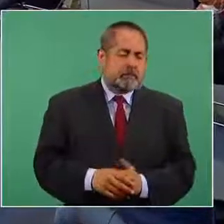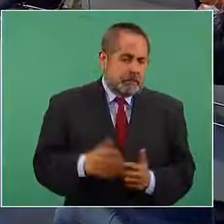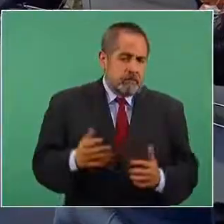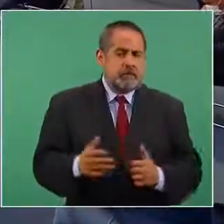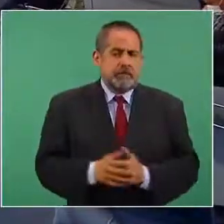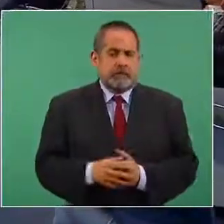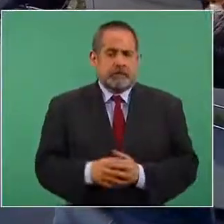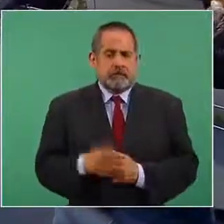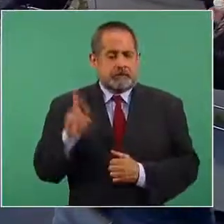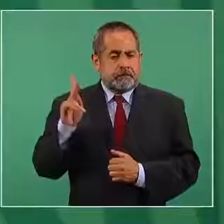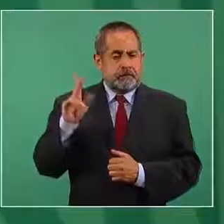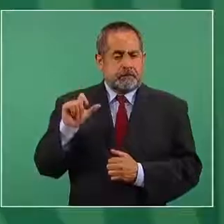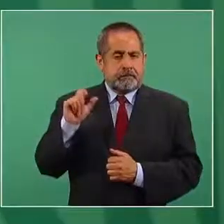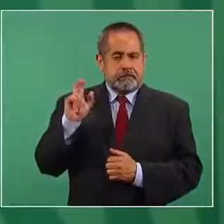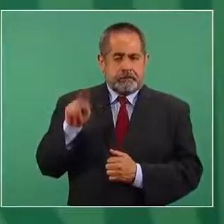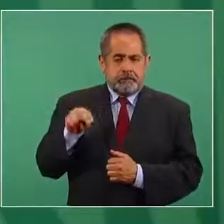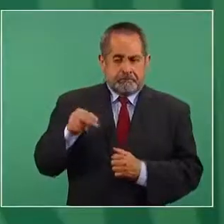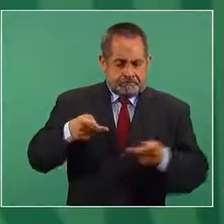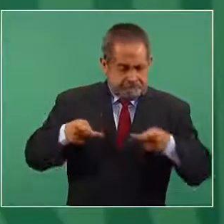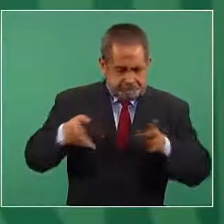Entonces, tenemos un plan,